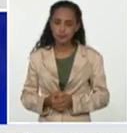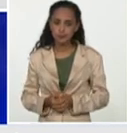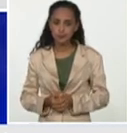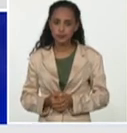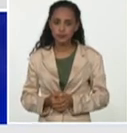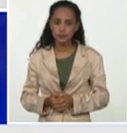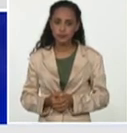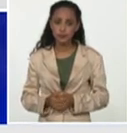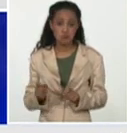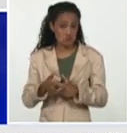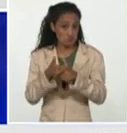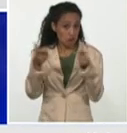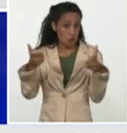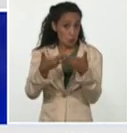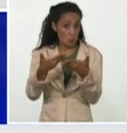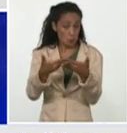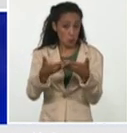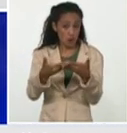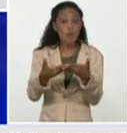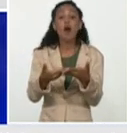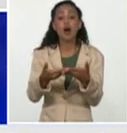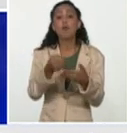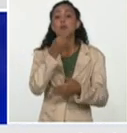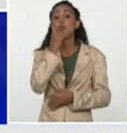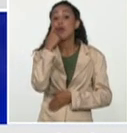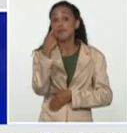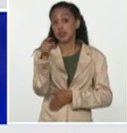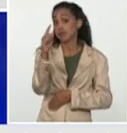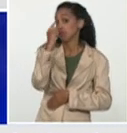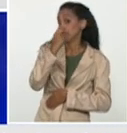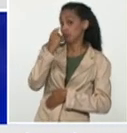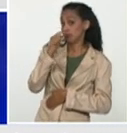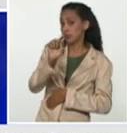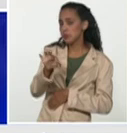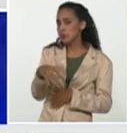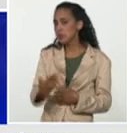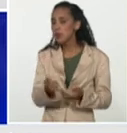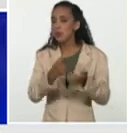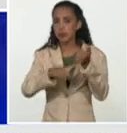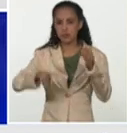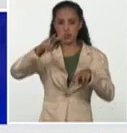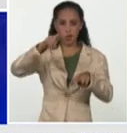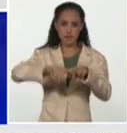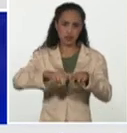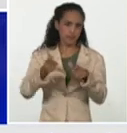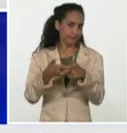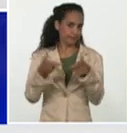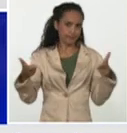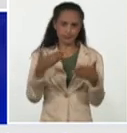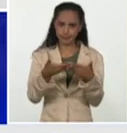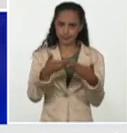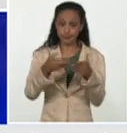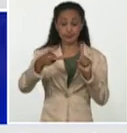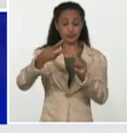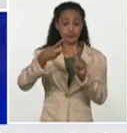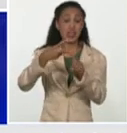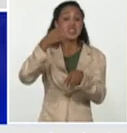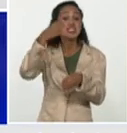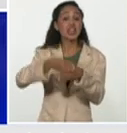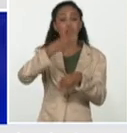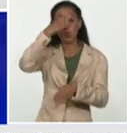El mayor número, como se puede apreciar ahí, de la provincia de La Habana. Le sigue Santiago de